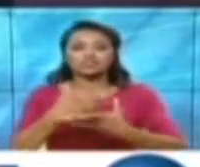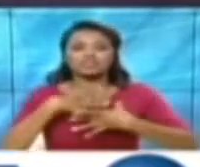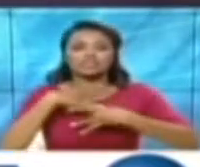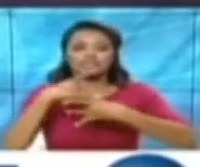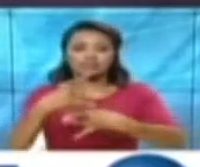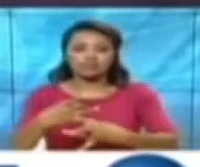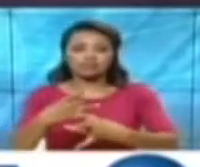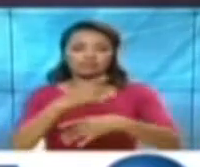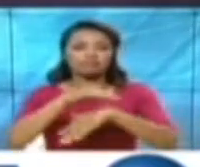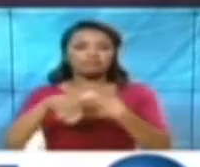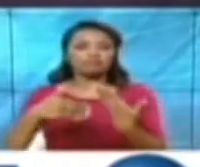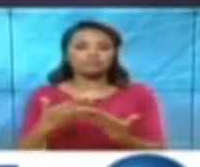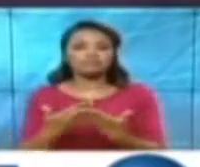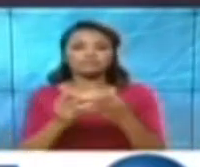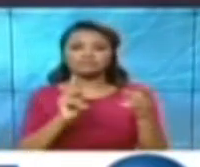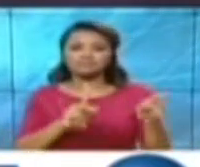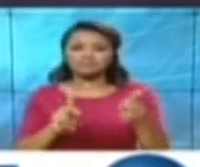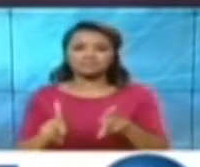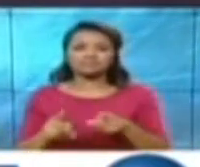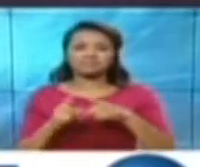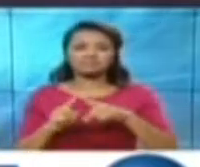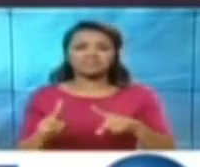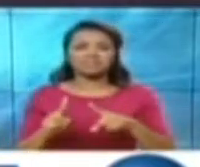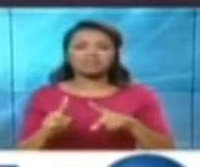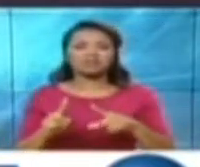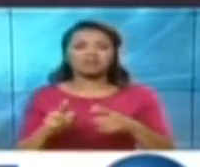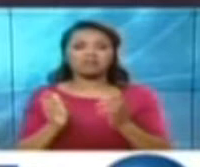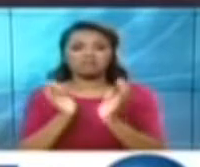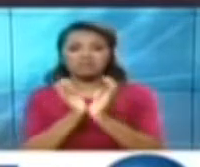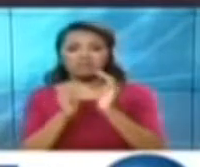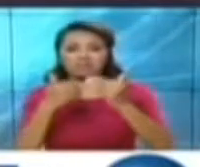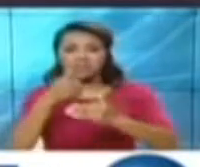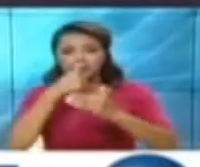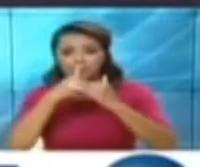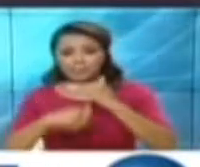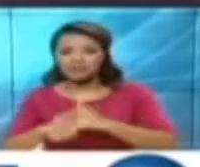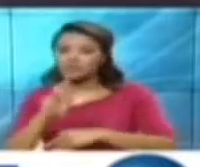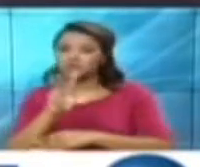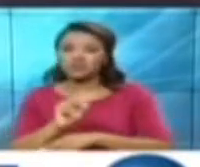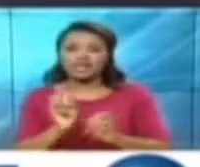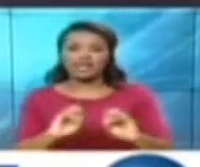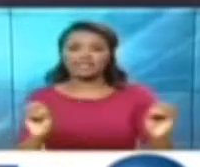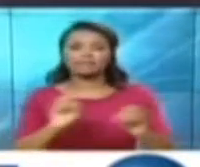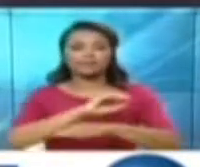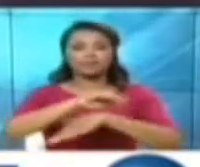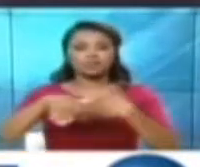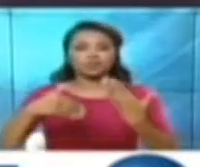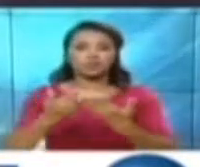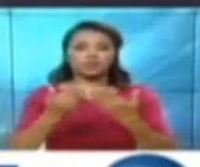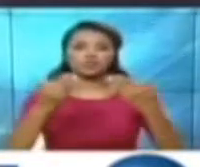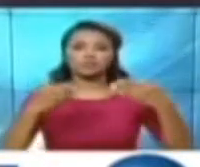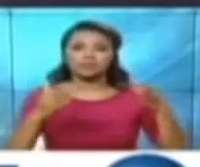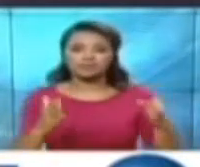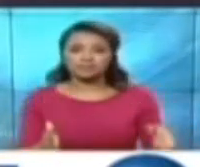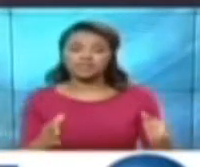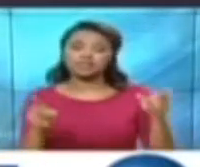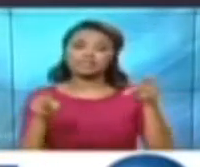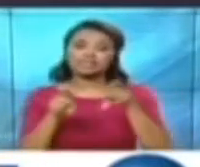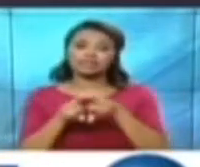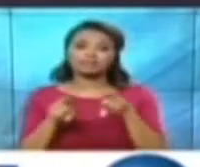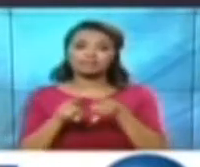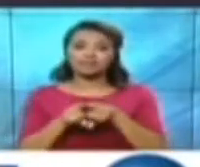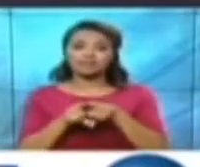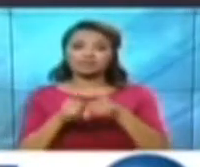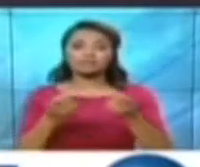sin ningún tipo de privatización lograremos dotar a